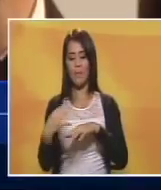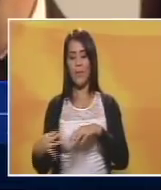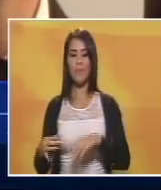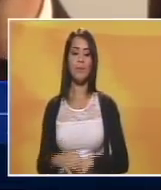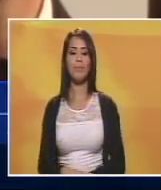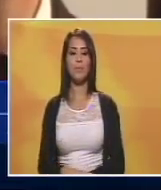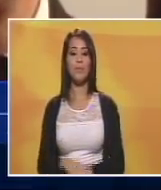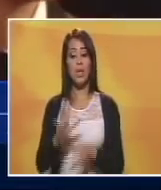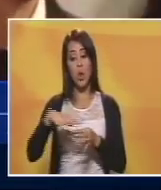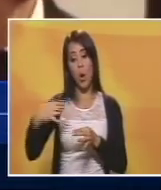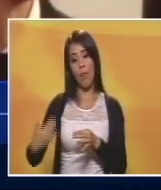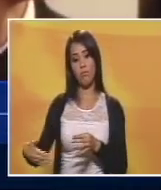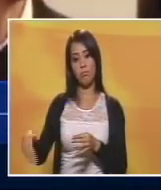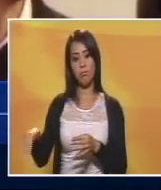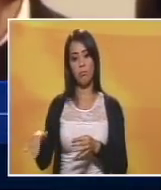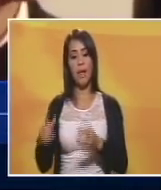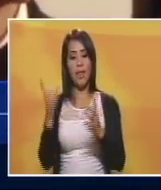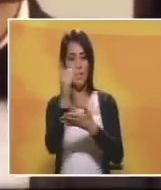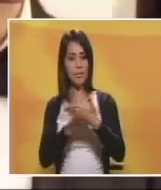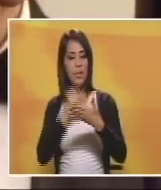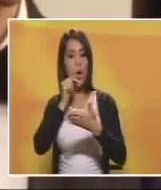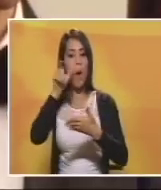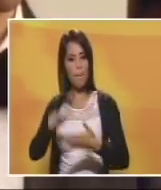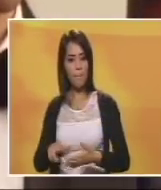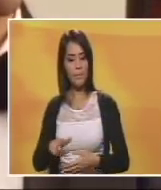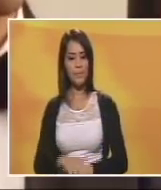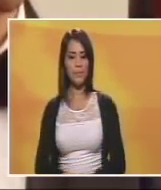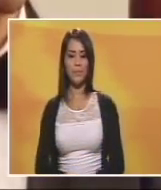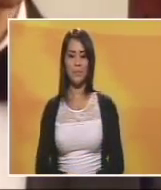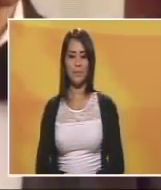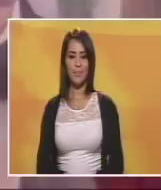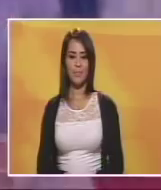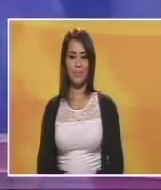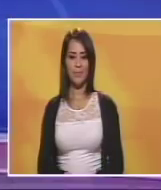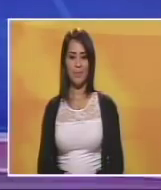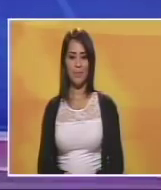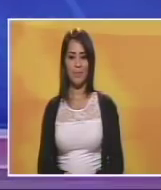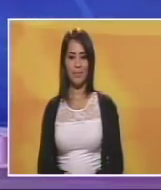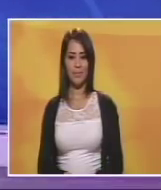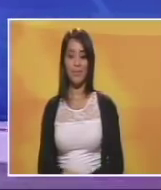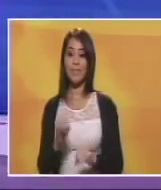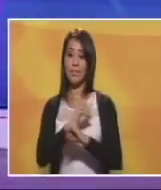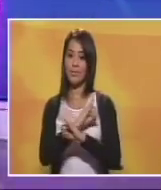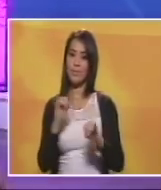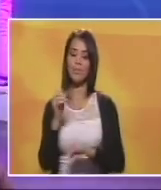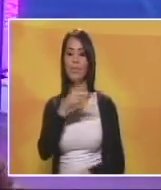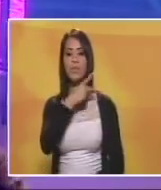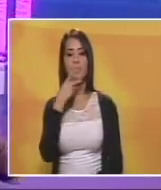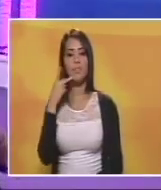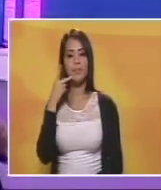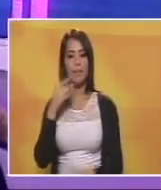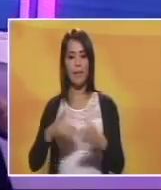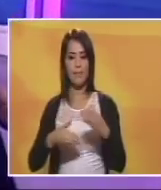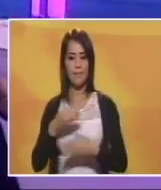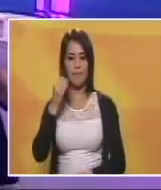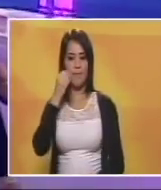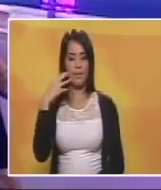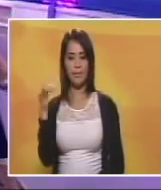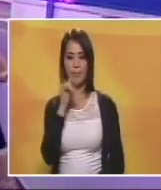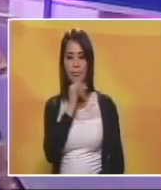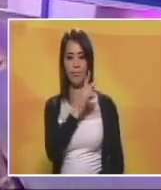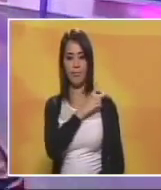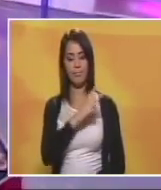sentía vulnerable. Los críticos elogiaron su actuación y su química con Cooper. Además de su look para la gala, ella los eclipsó con